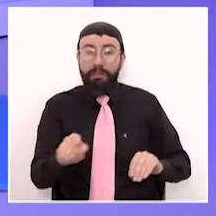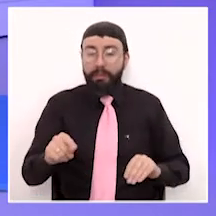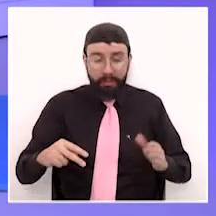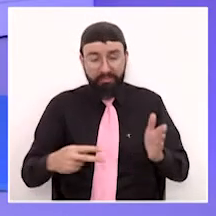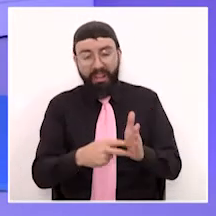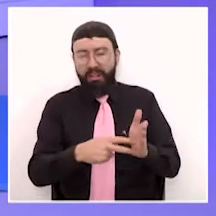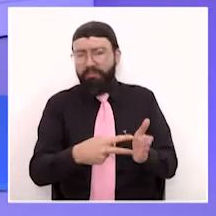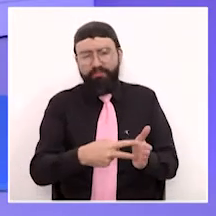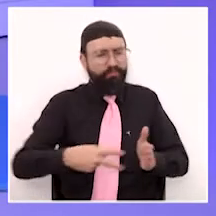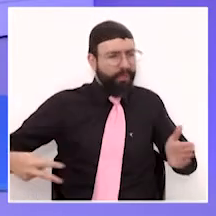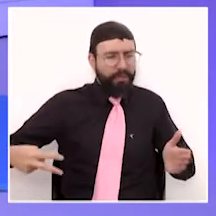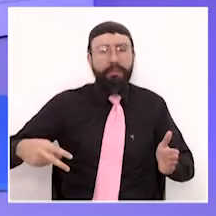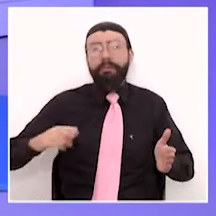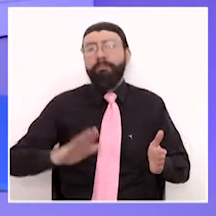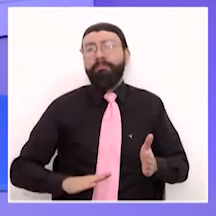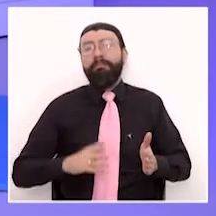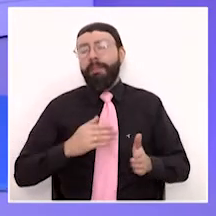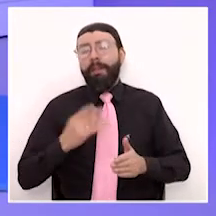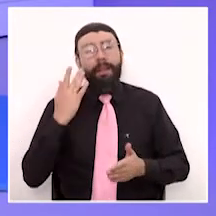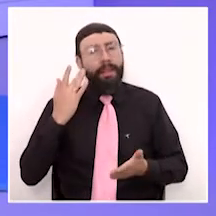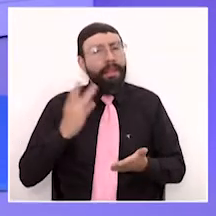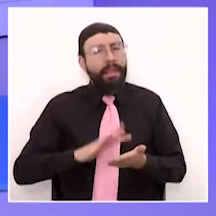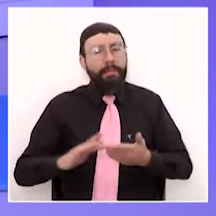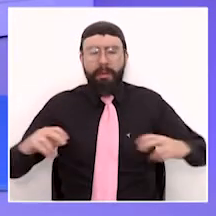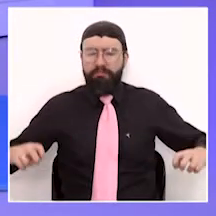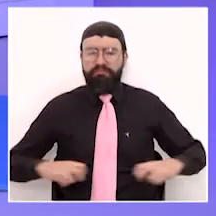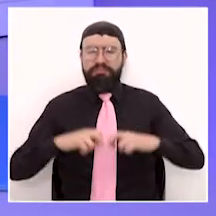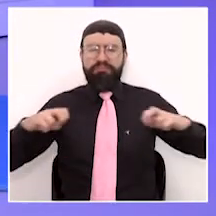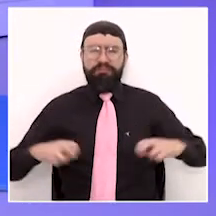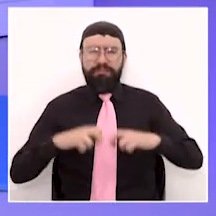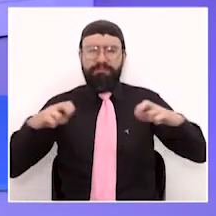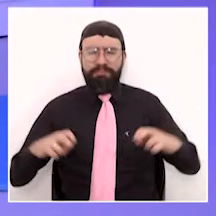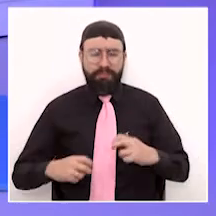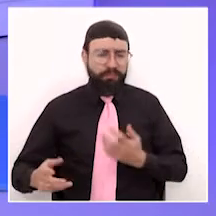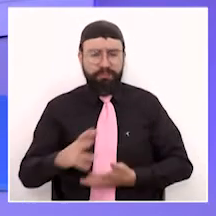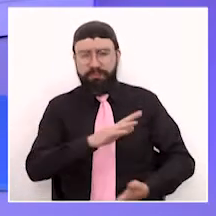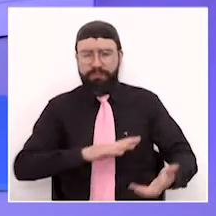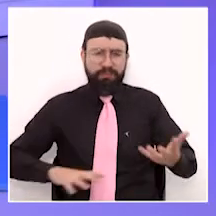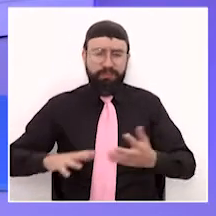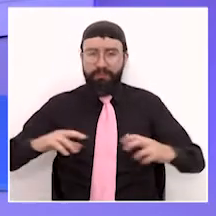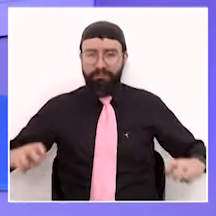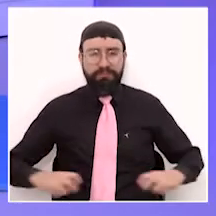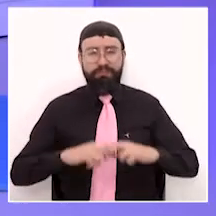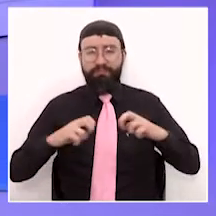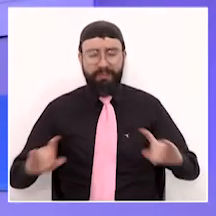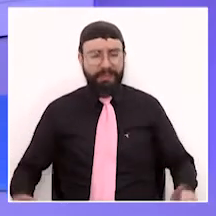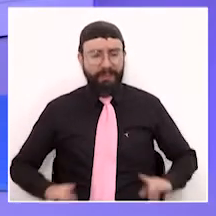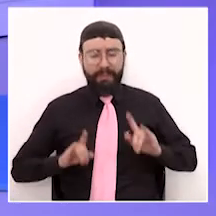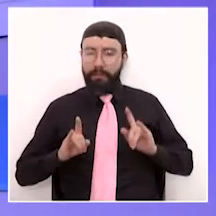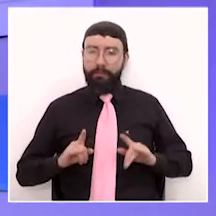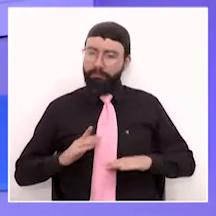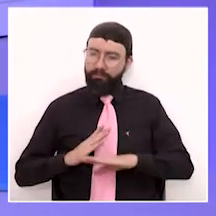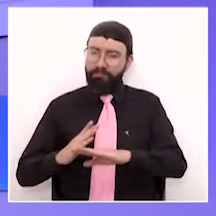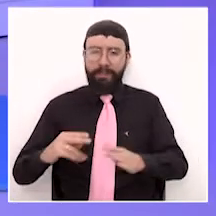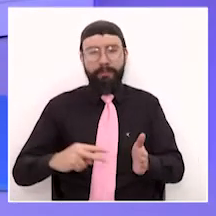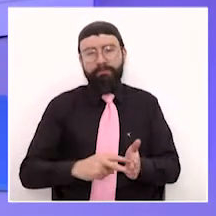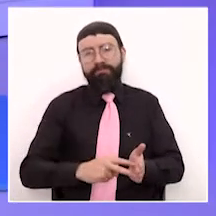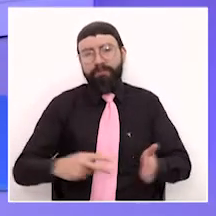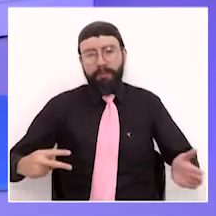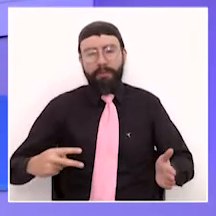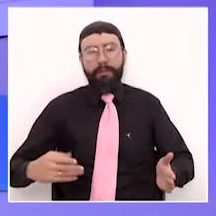de limpiar esa contaminación electromagnética de la cual nos rodeamos constantemente a través